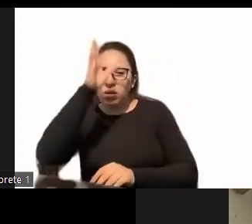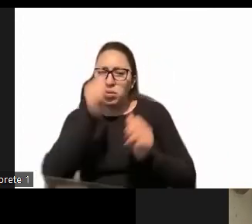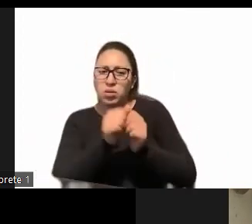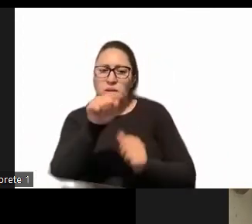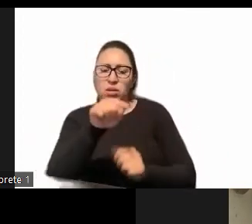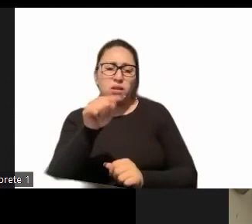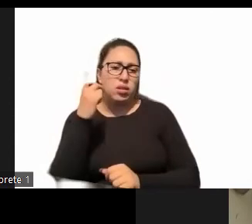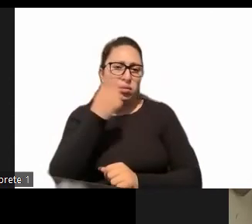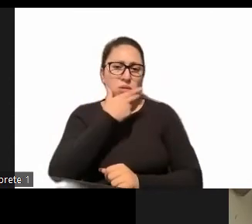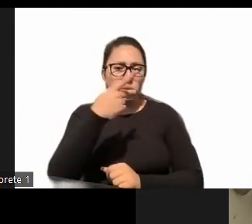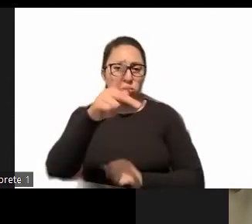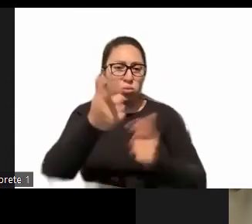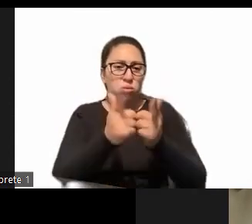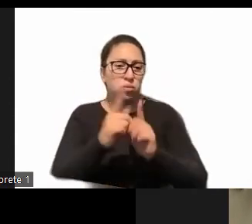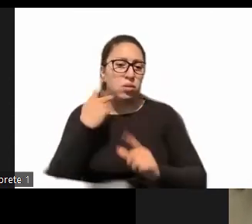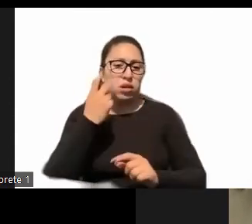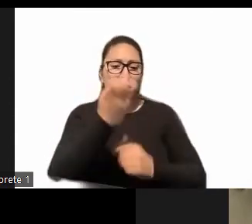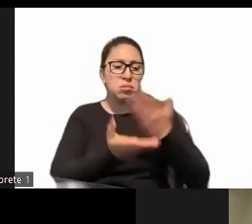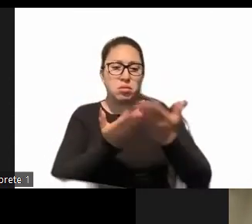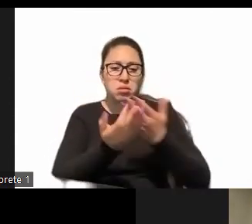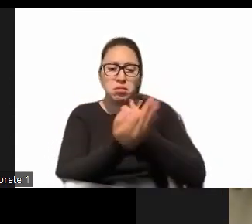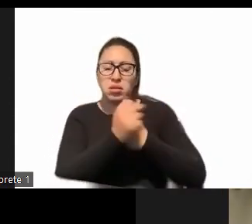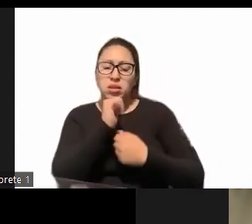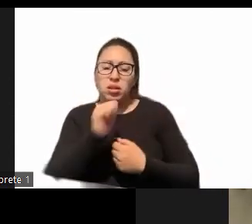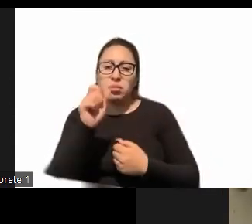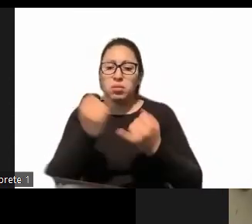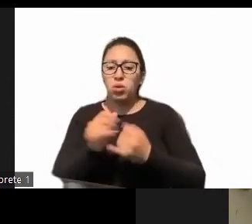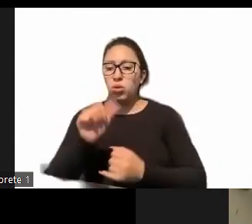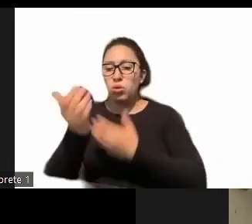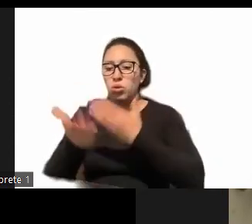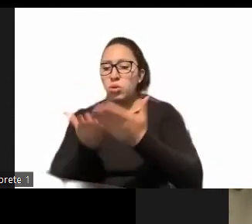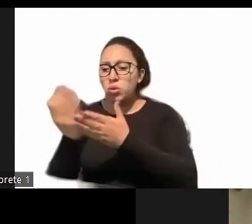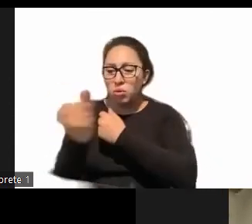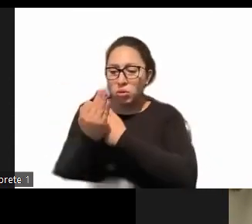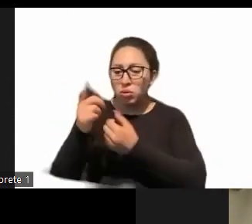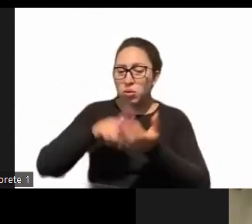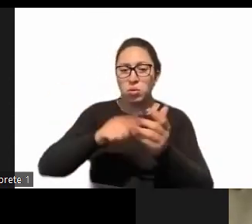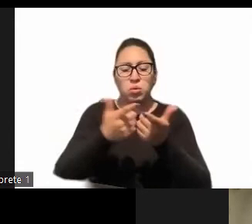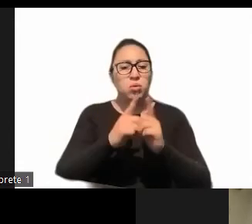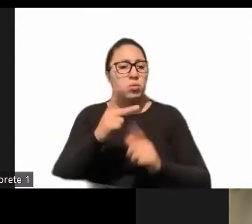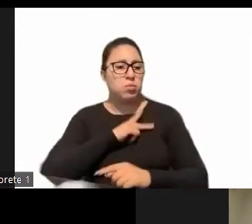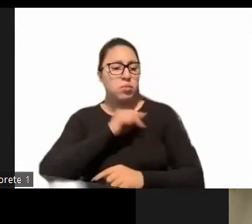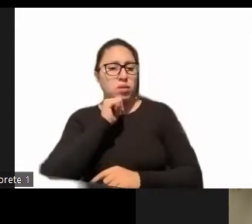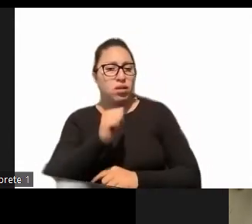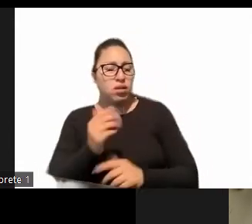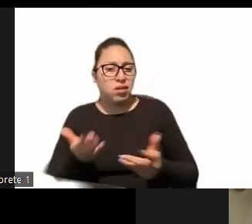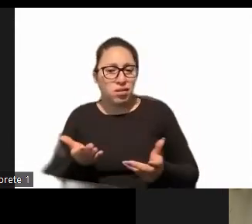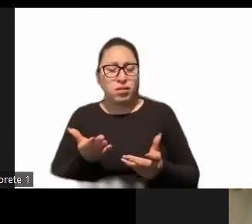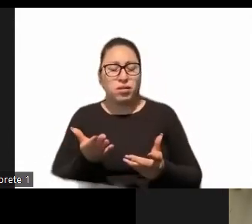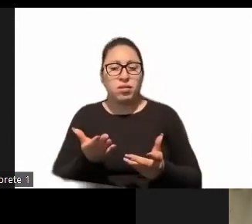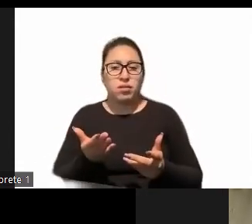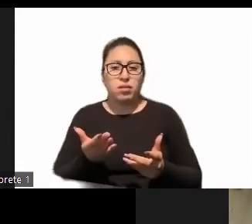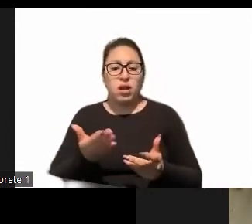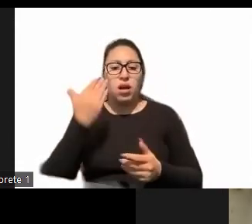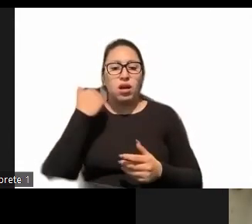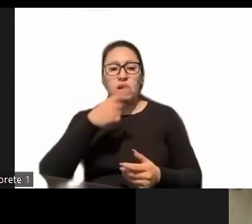su partido y ahí no se me favorecía en absoluto, y de hecho en otros dictámenes tampoco. Entonces, yo estaba a favor, yo estaba diciendo que se